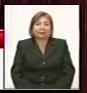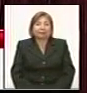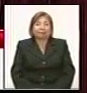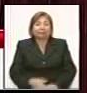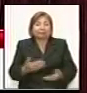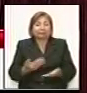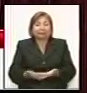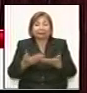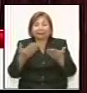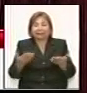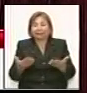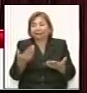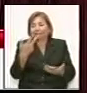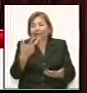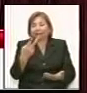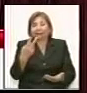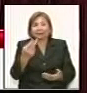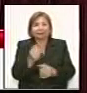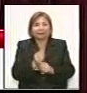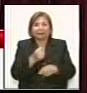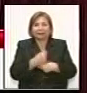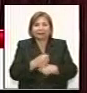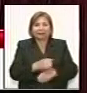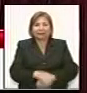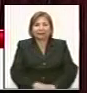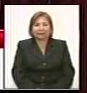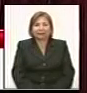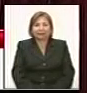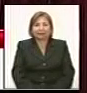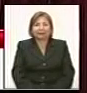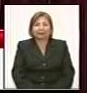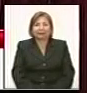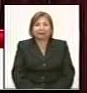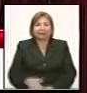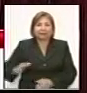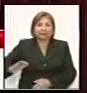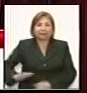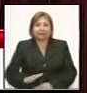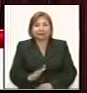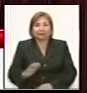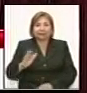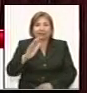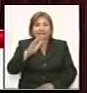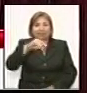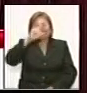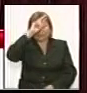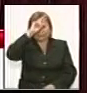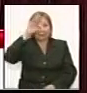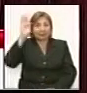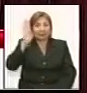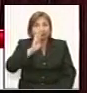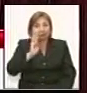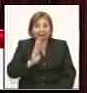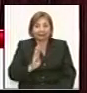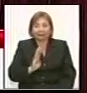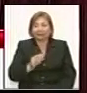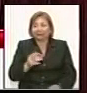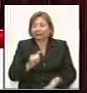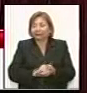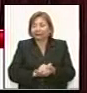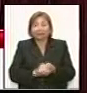siempre 2 o 3 veces más de lo que debía costar. Por ejemplo, la carretera interoceánica del Perú a Brasil, que debió